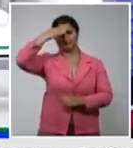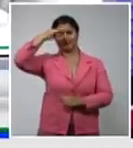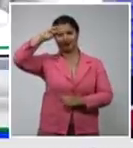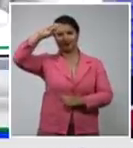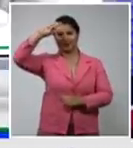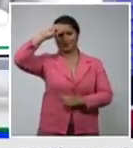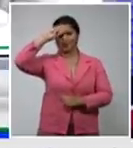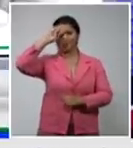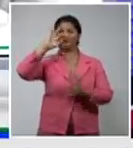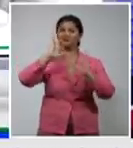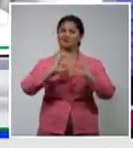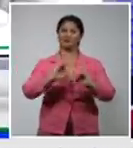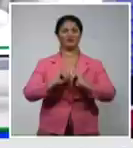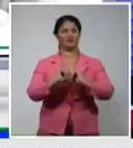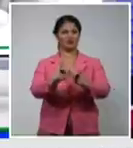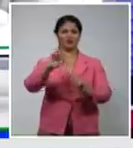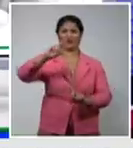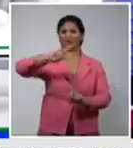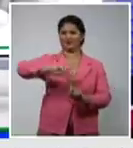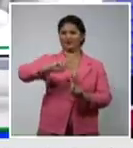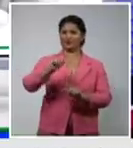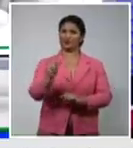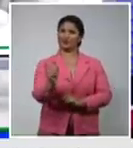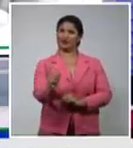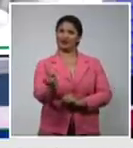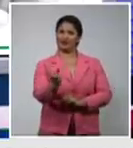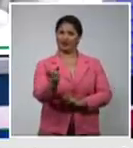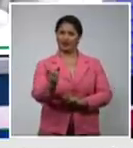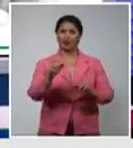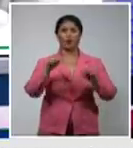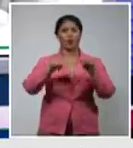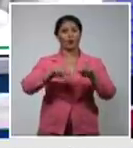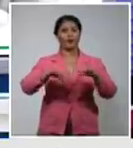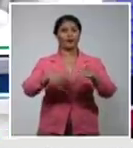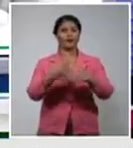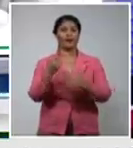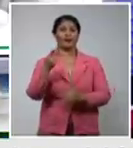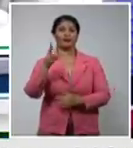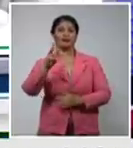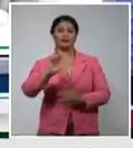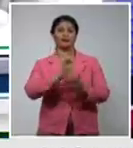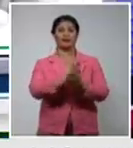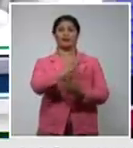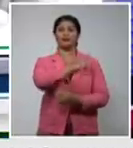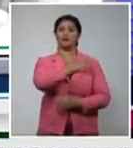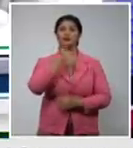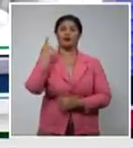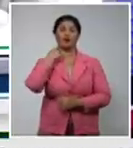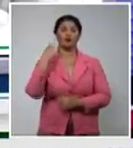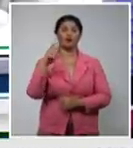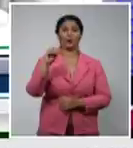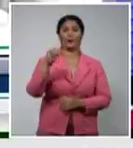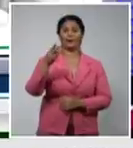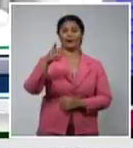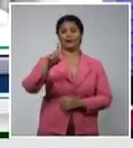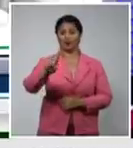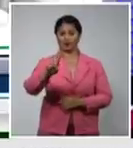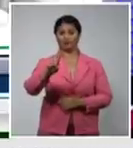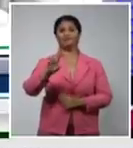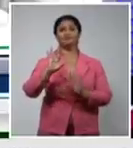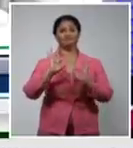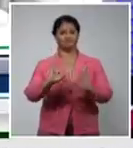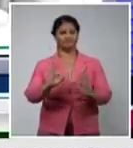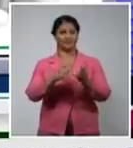de la radio y la televisión cubana en este 13 de marzo de 2021. Por cierto, en la semana que termina,